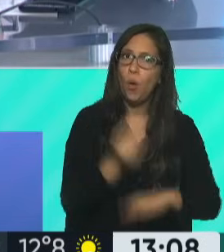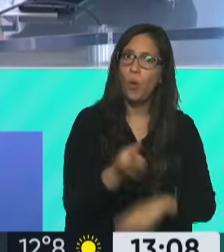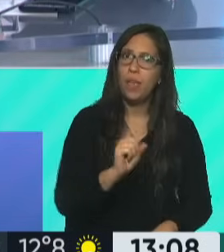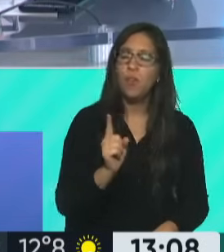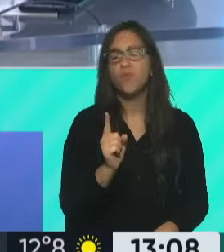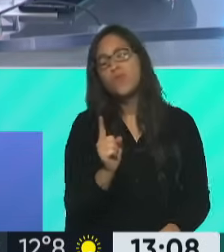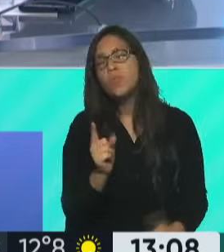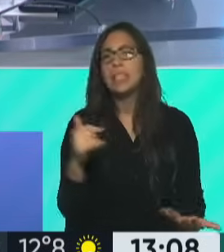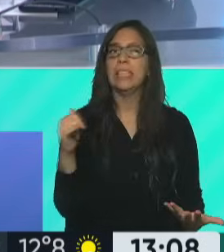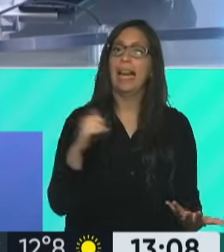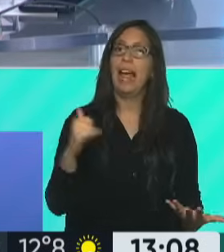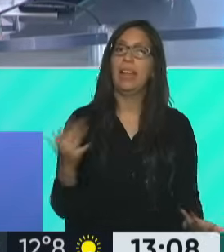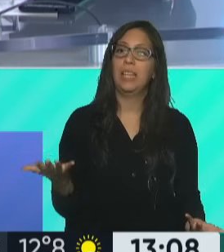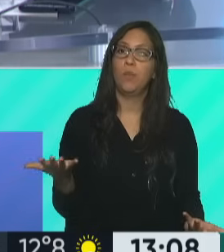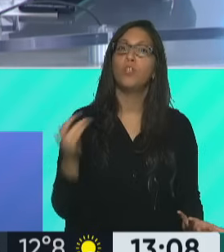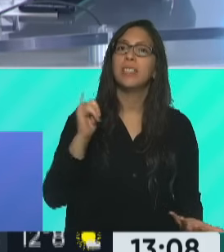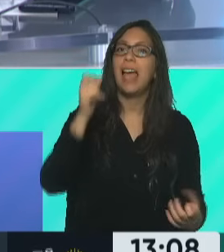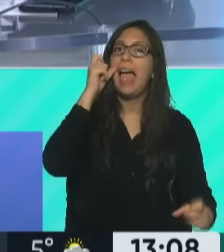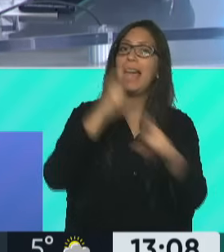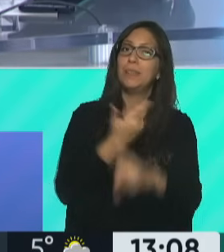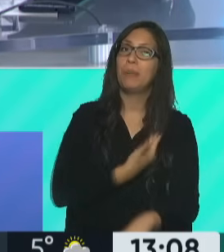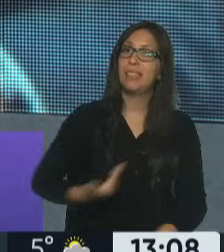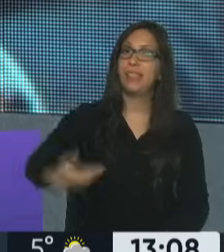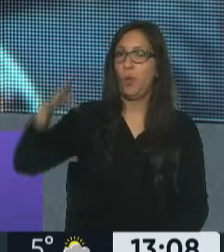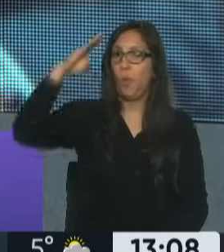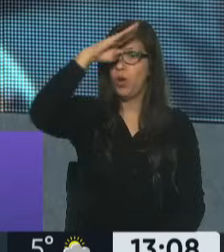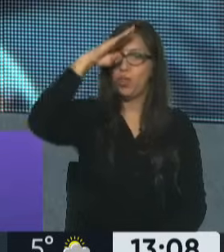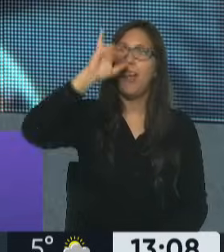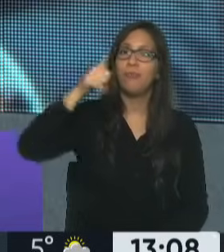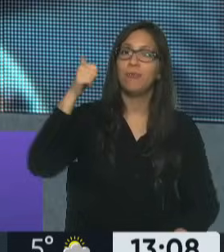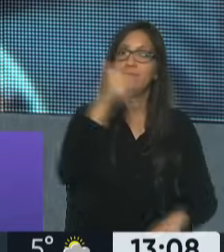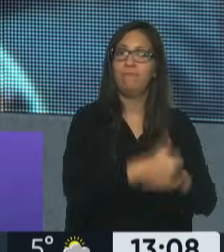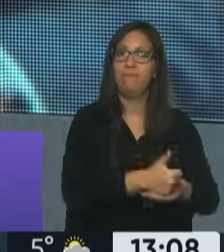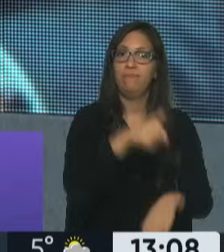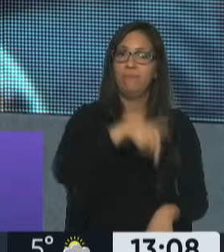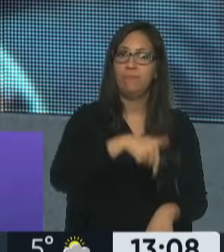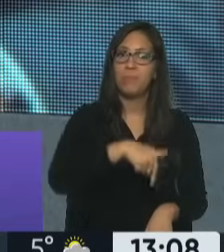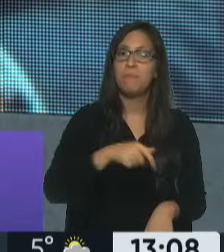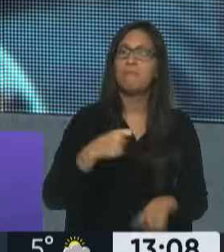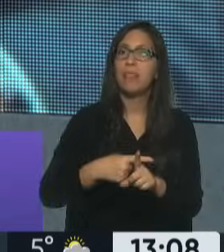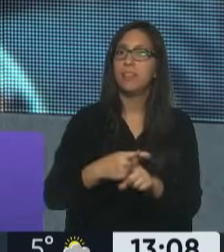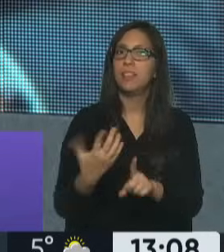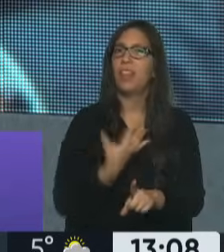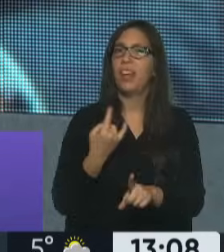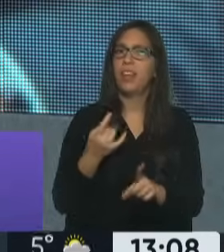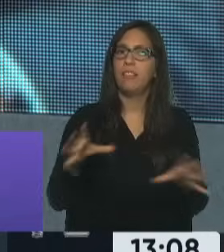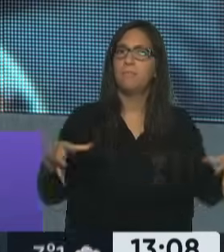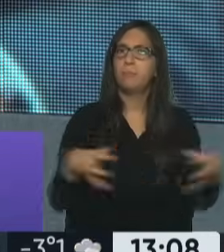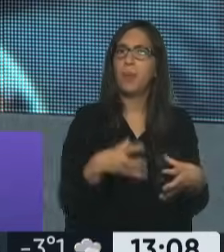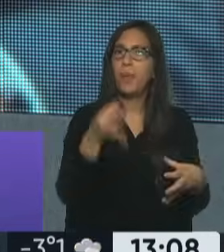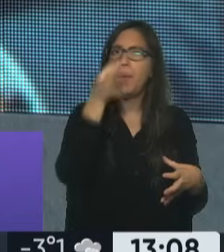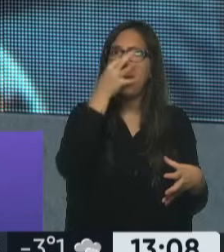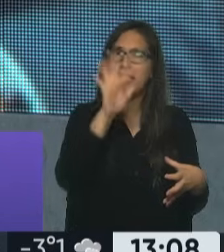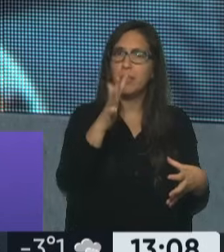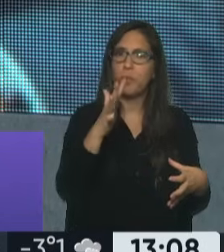La Asunción de un presidente s va a estar el expresidente No shir bolsonaro sí va a estar presente y además con otros dirigentes dijo que algo así como 20 dirigentes de